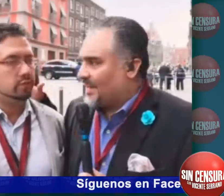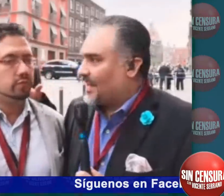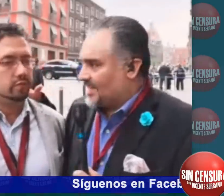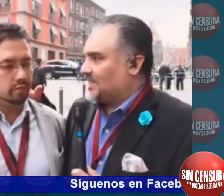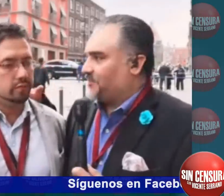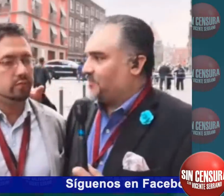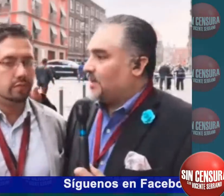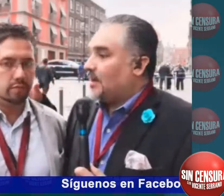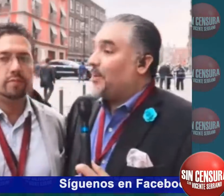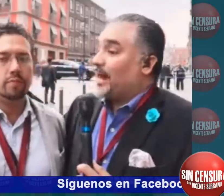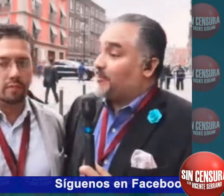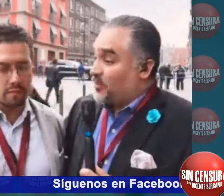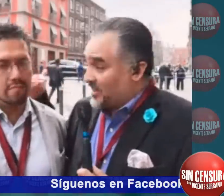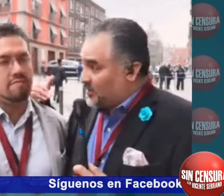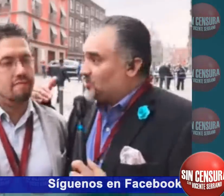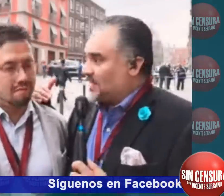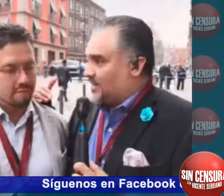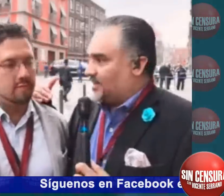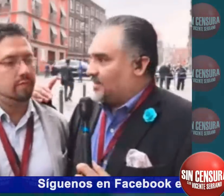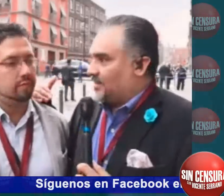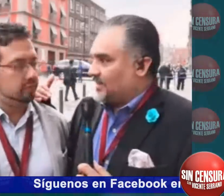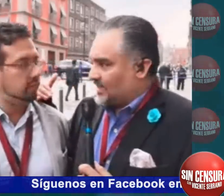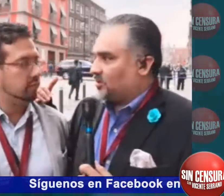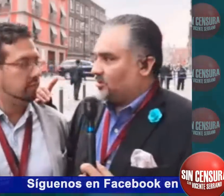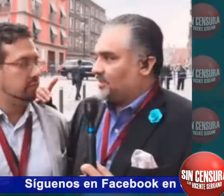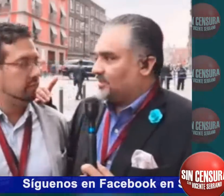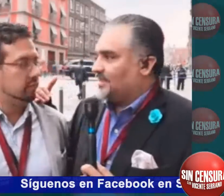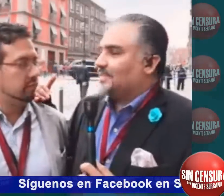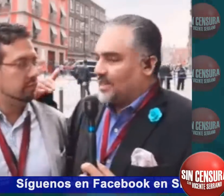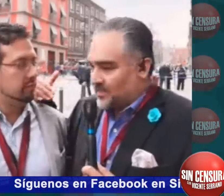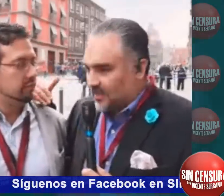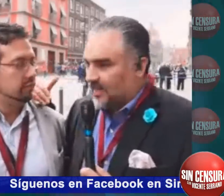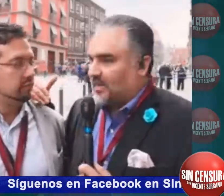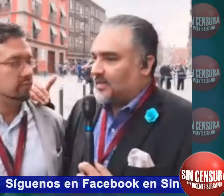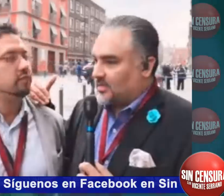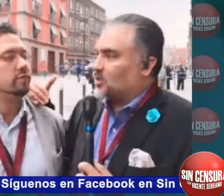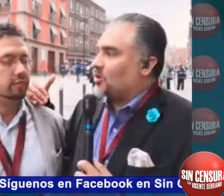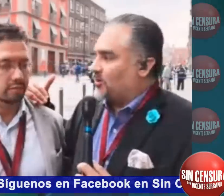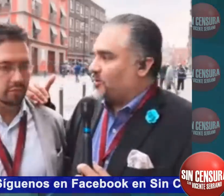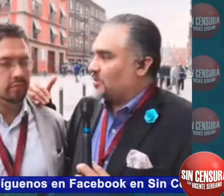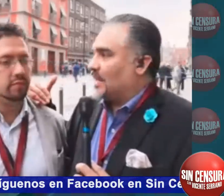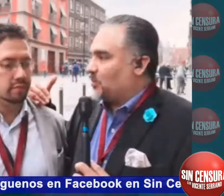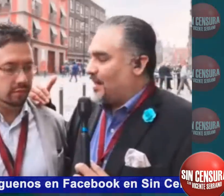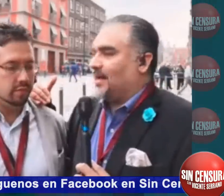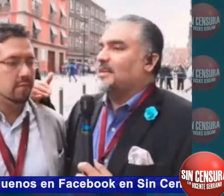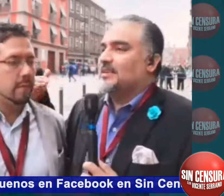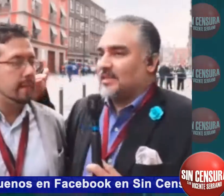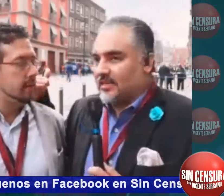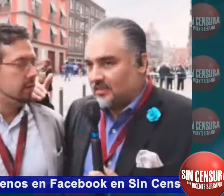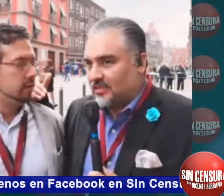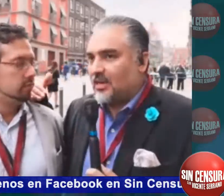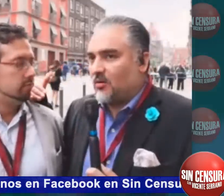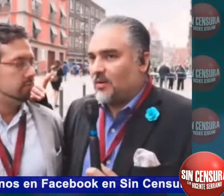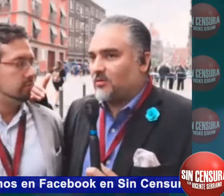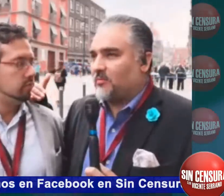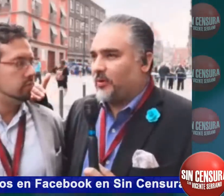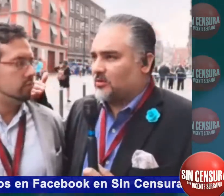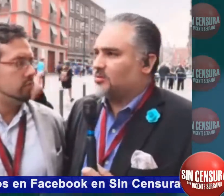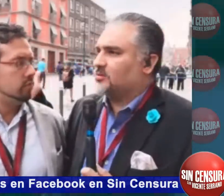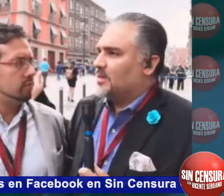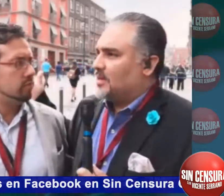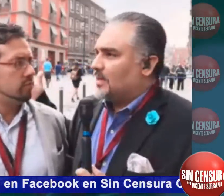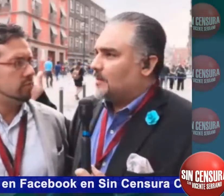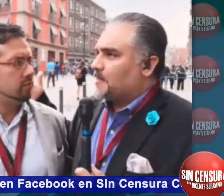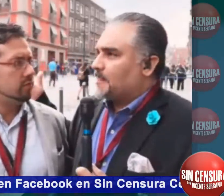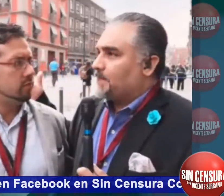tengan en casa. Para poder cruzar esas cosas, se les siguen haciendo cobros en la aduana, se les siguen cobrando